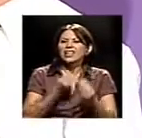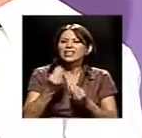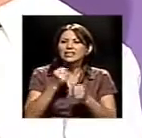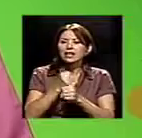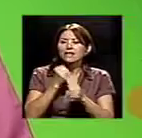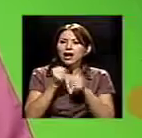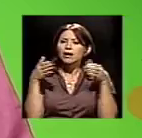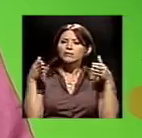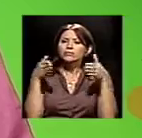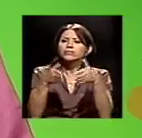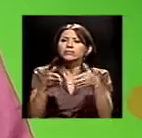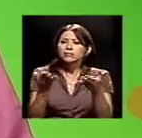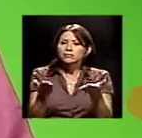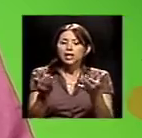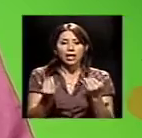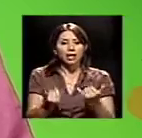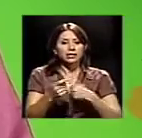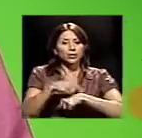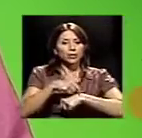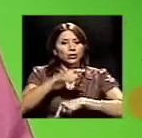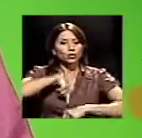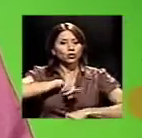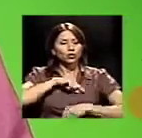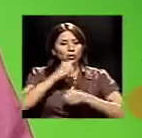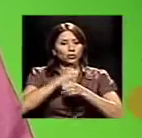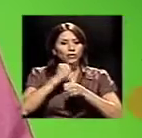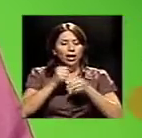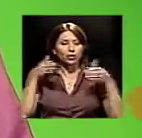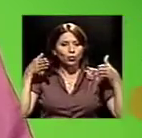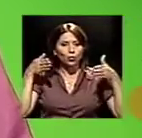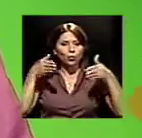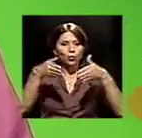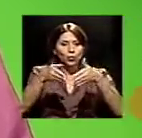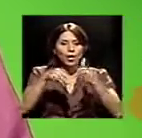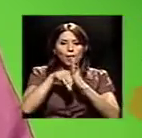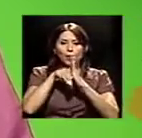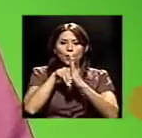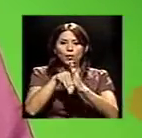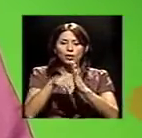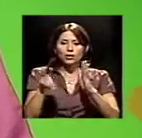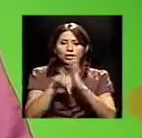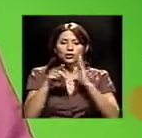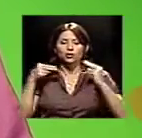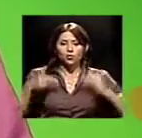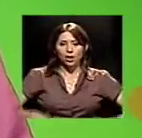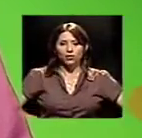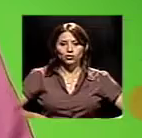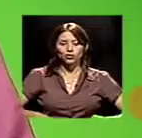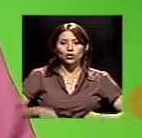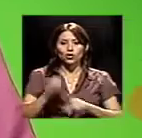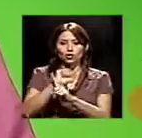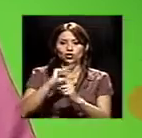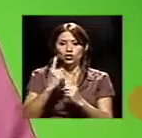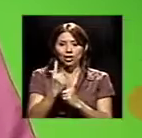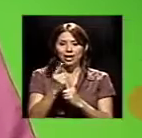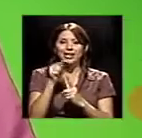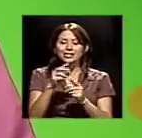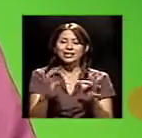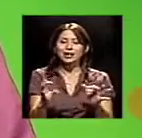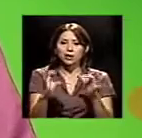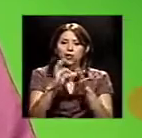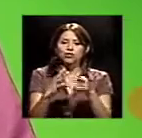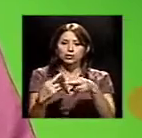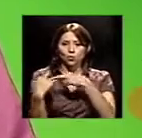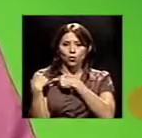trabaja? Nosotros en este momento estamos trabajando en paradigma de derechos humanos, en un enfoque de modelo social, que es el que corresponde, en una